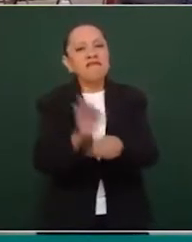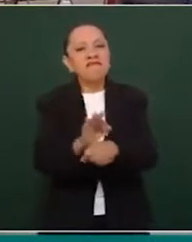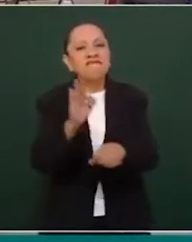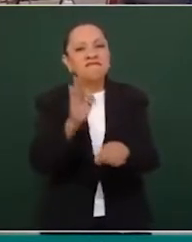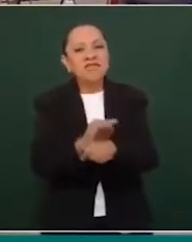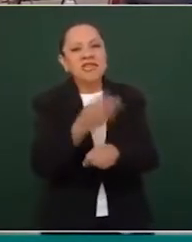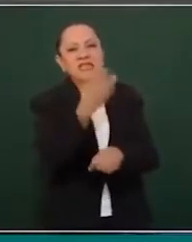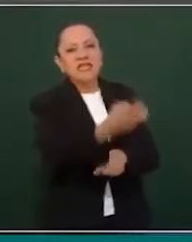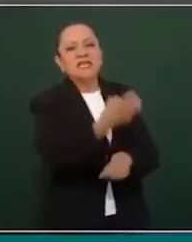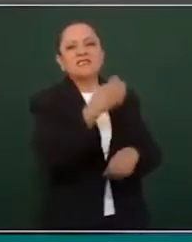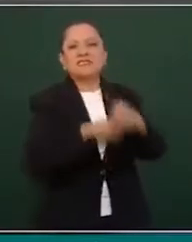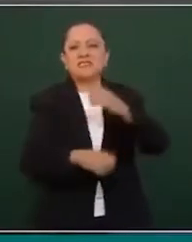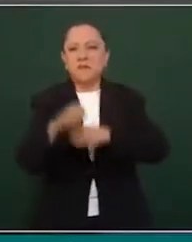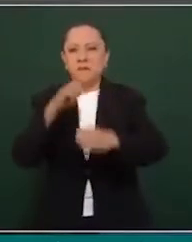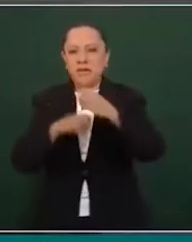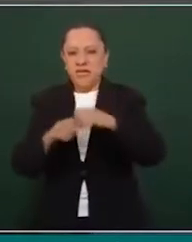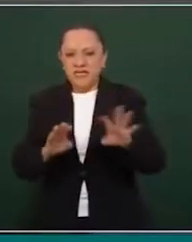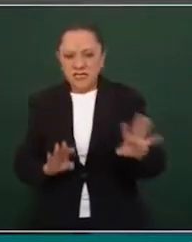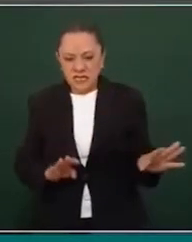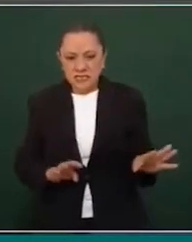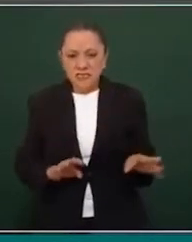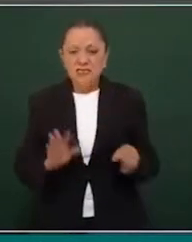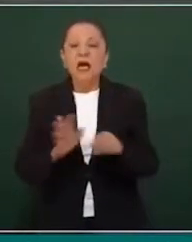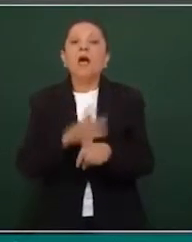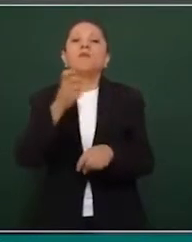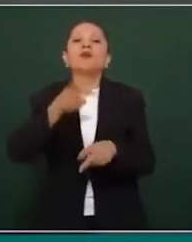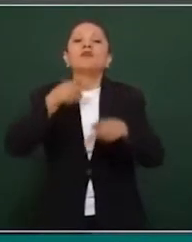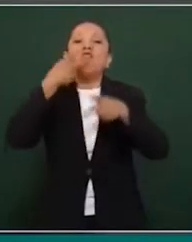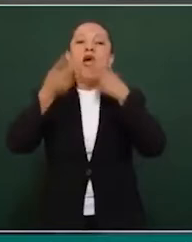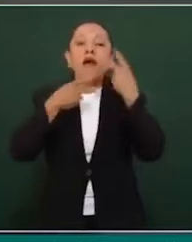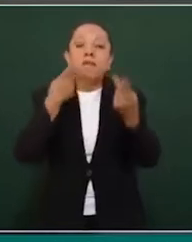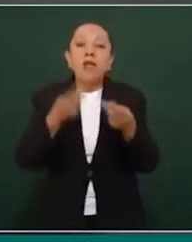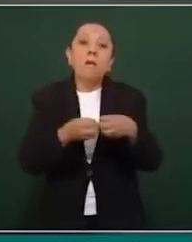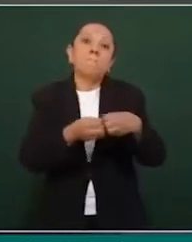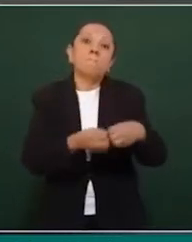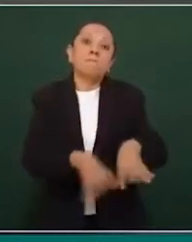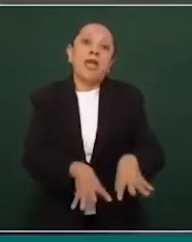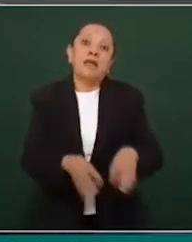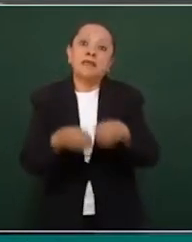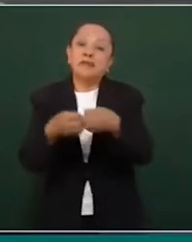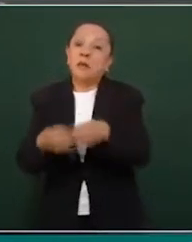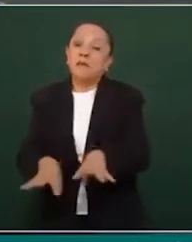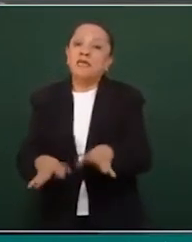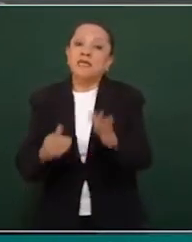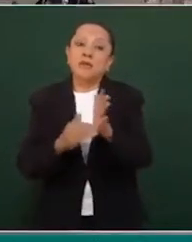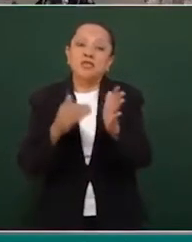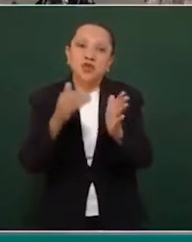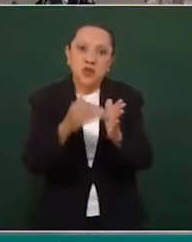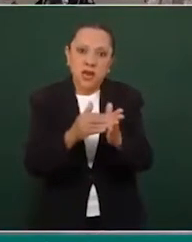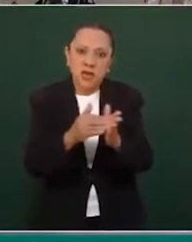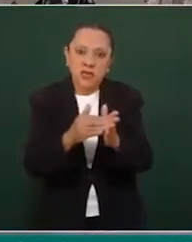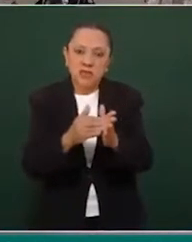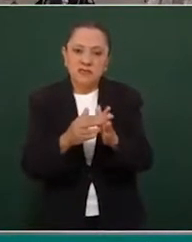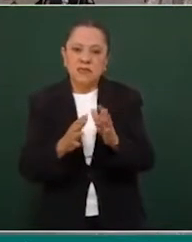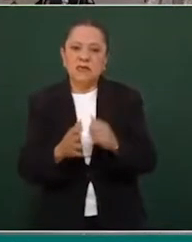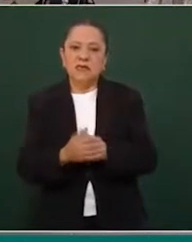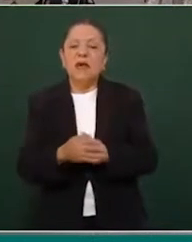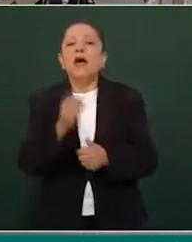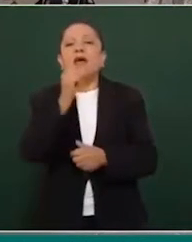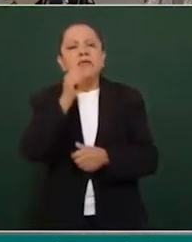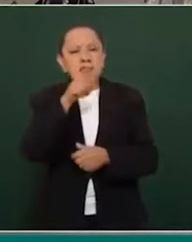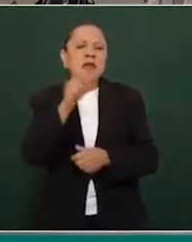a estas empresas. Entonces hablan de pérdidas millonarias. También el senador Monreal lo ha dicho,